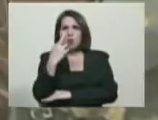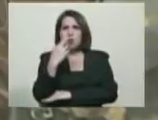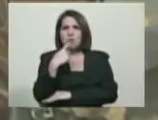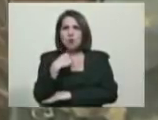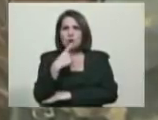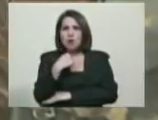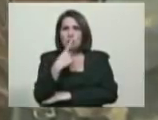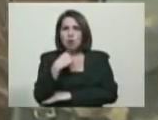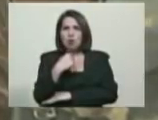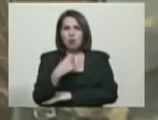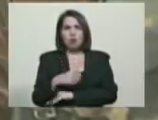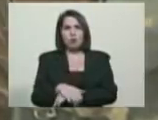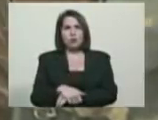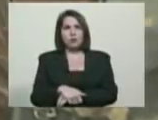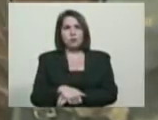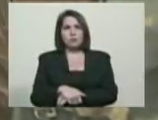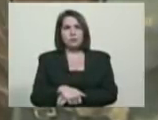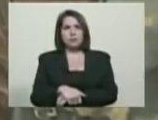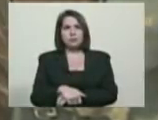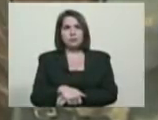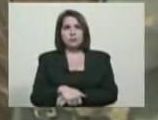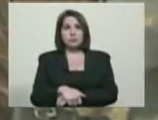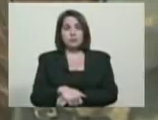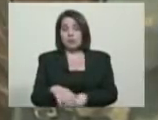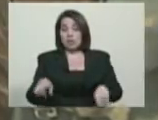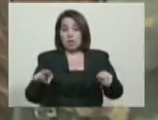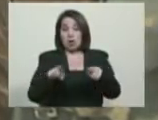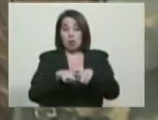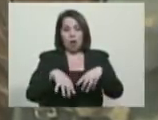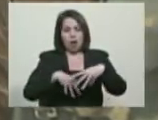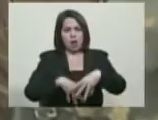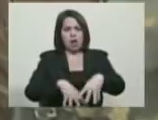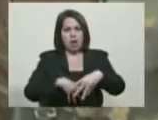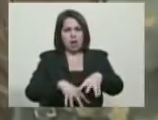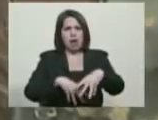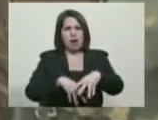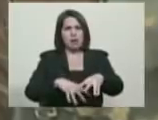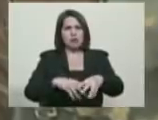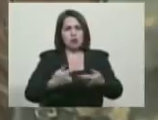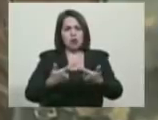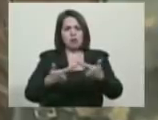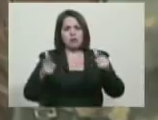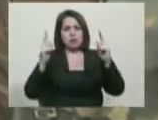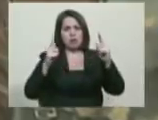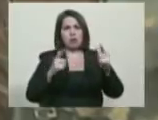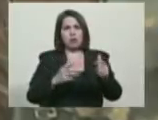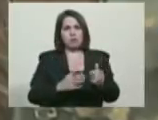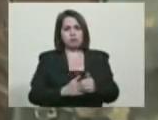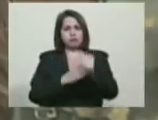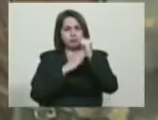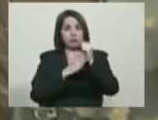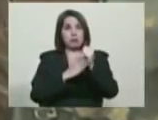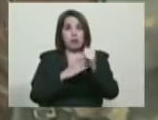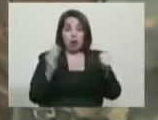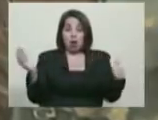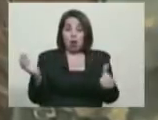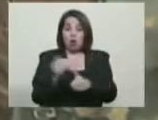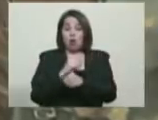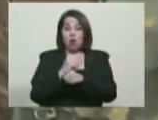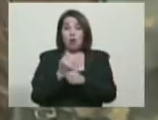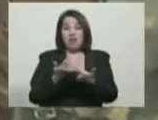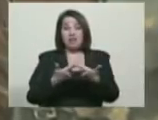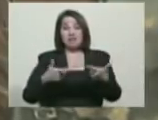el estandarte de los ejércitos libertadores que logró la libertad de toda